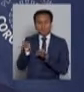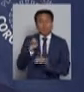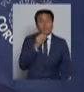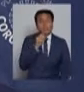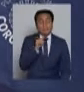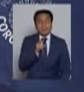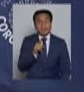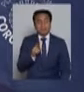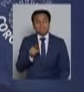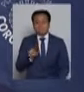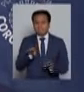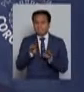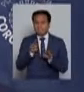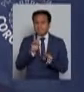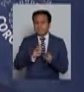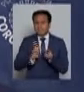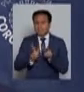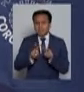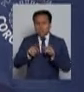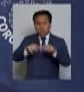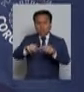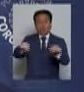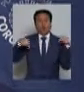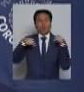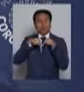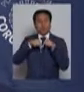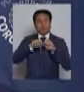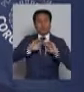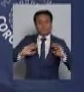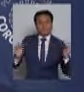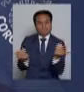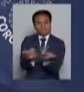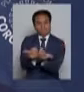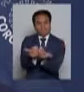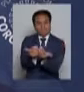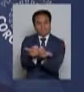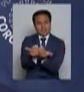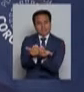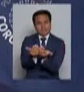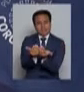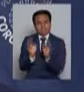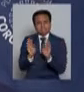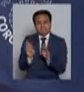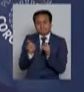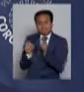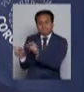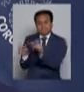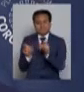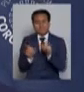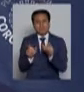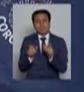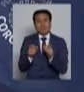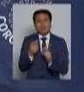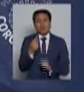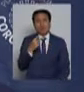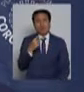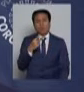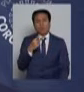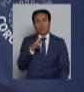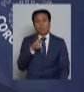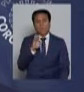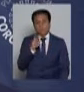como medida sanitaria un cordón sanitario alrededor de la comuna de Hualpén,